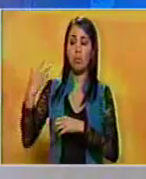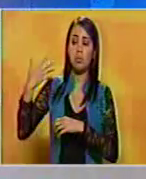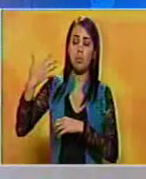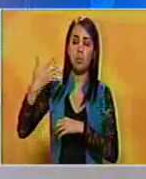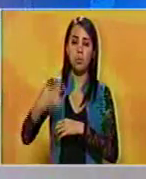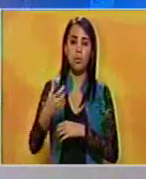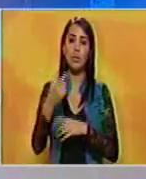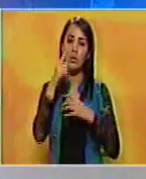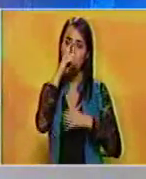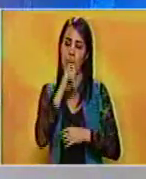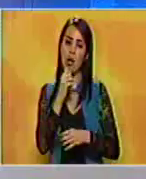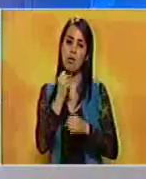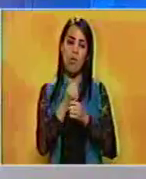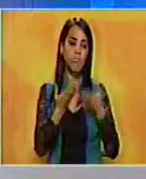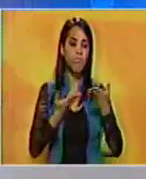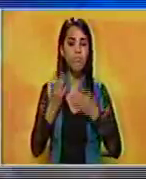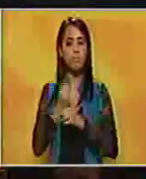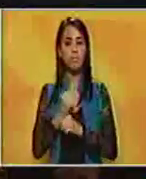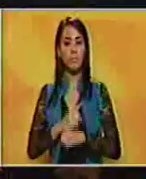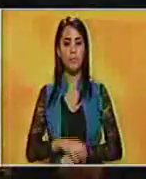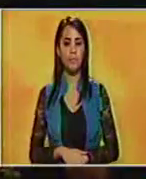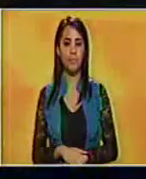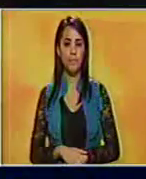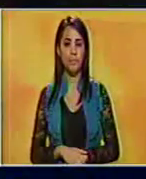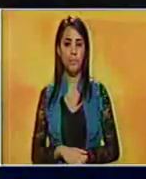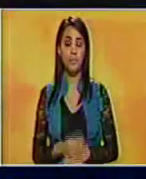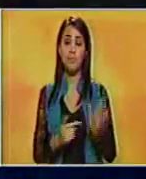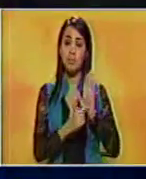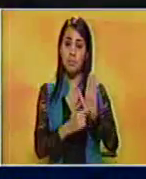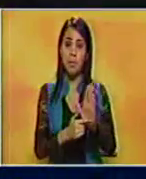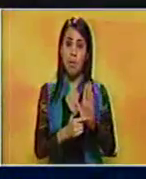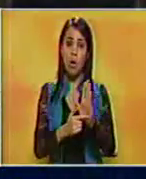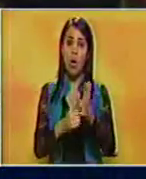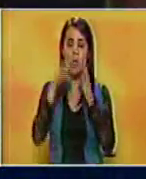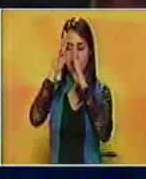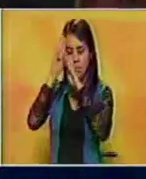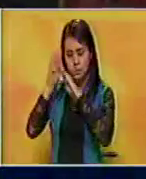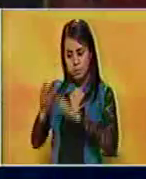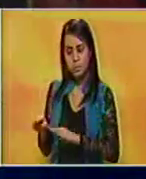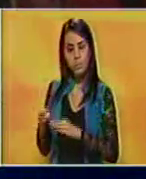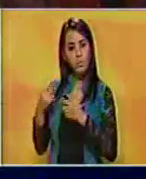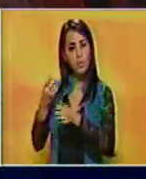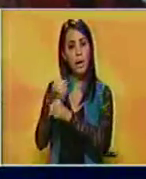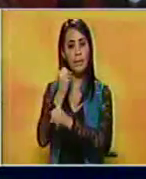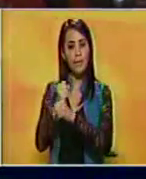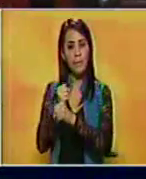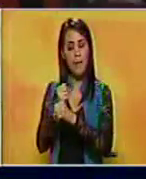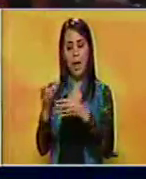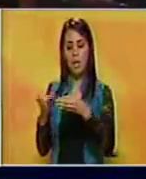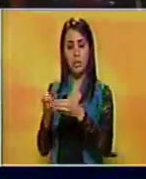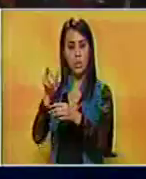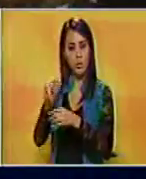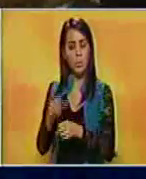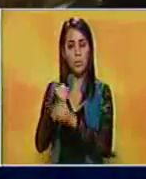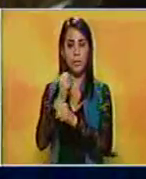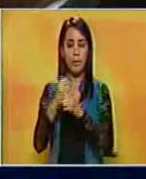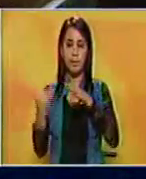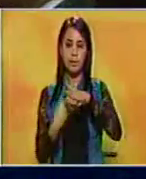el Poder Judicial. En el evento, el magistrado mostró su reconocimiento por la gestión que ejerce el personal que labora en esa